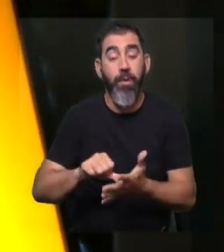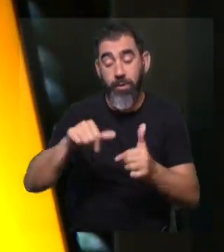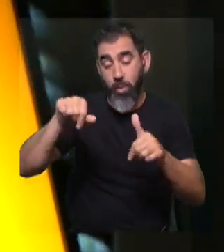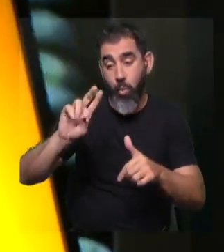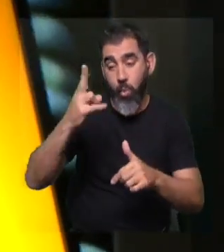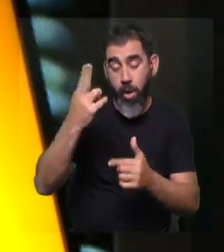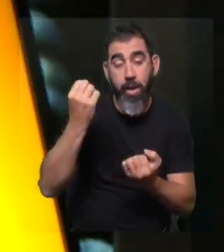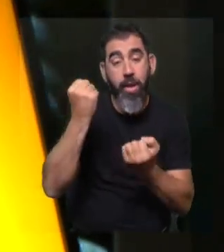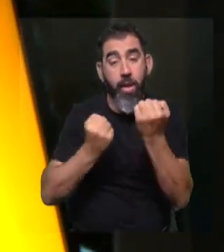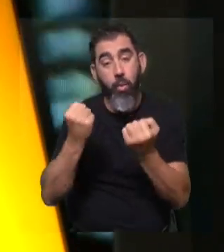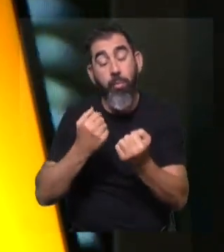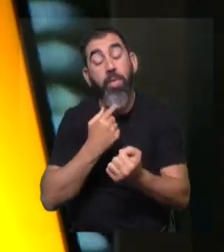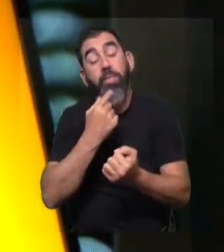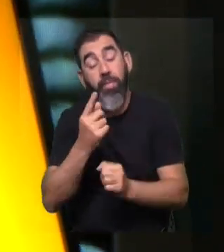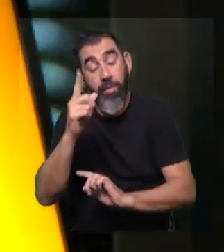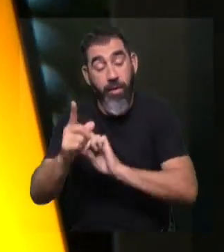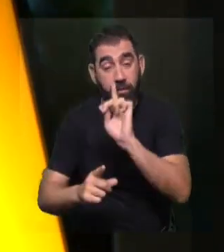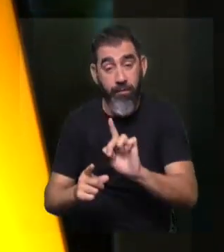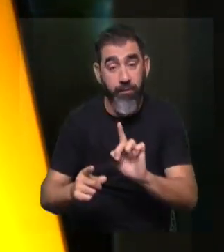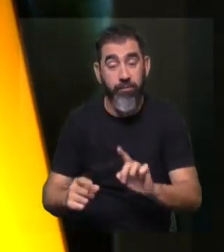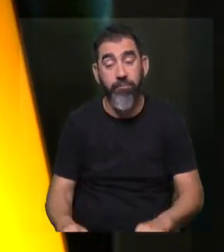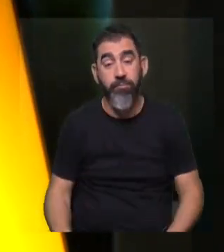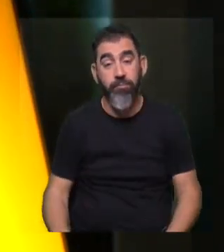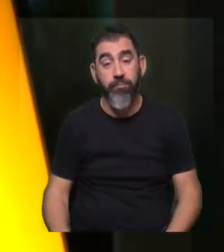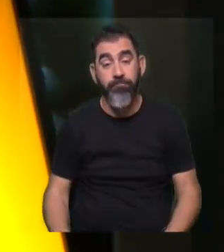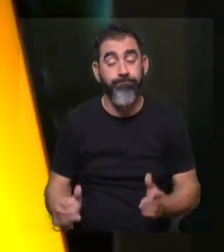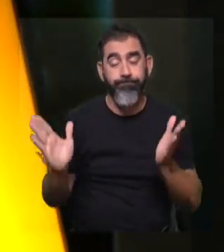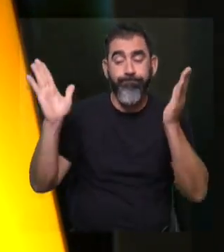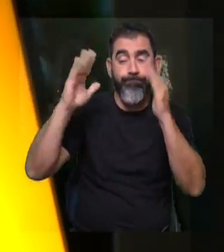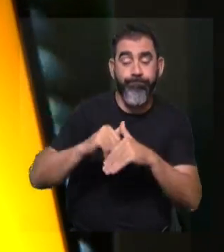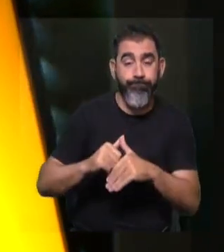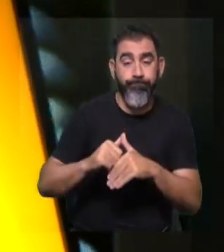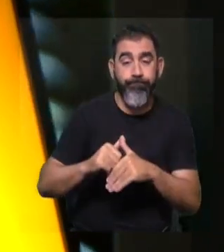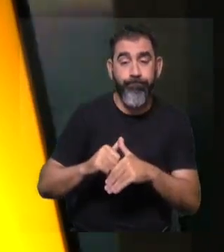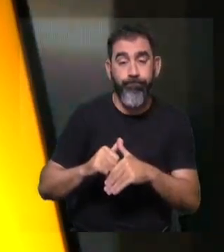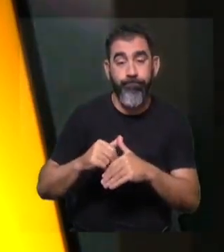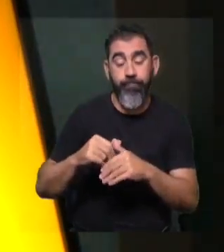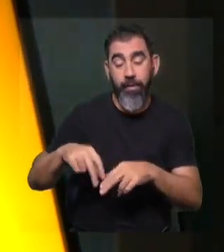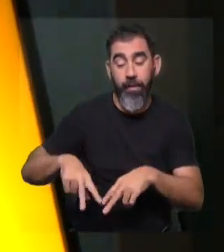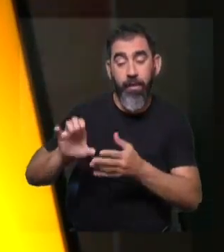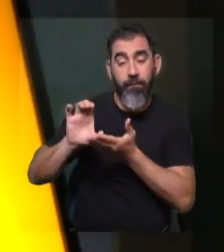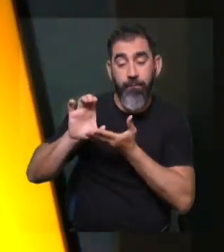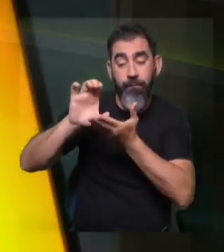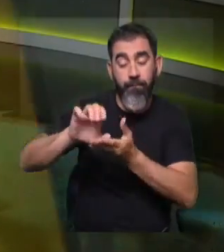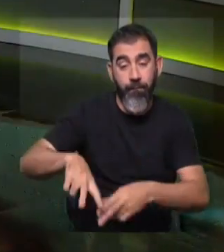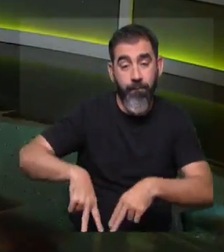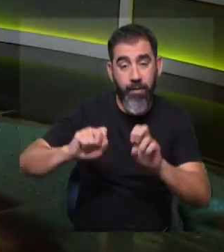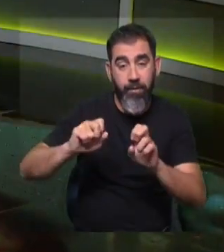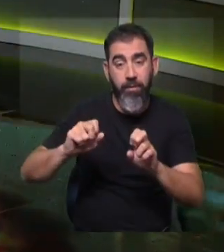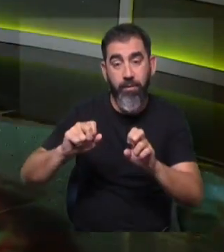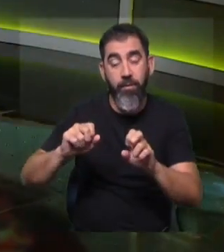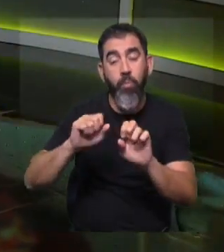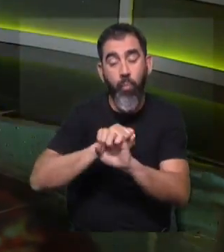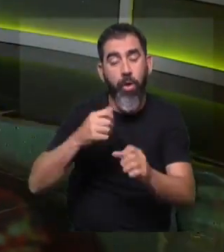con una economía frágil en algunas cosas, no pueden darse al lujo de invertir en investigación, que